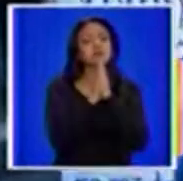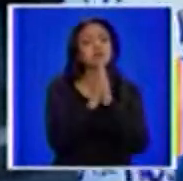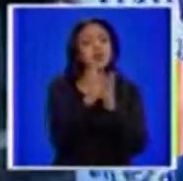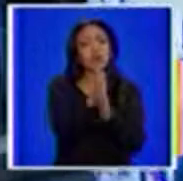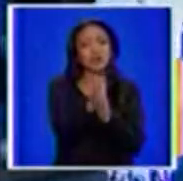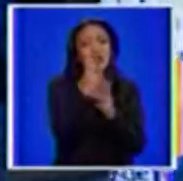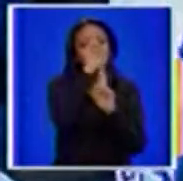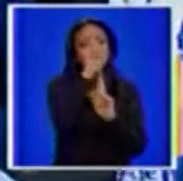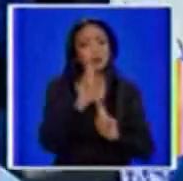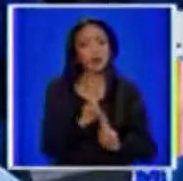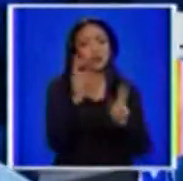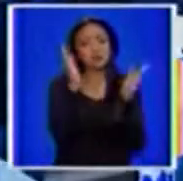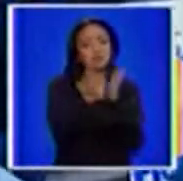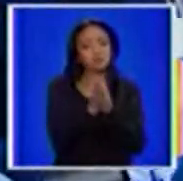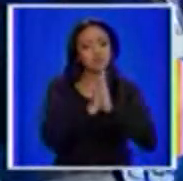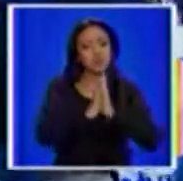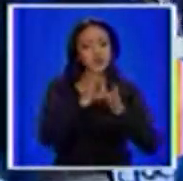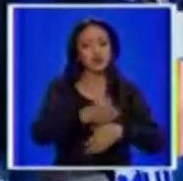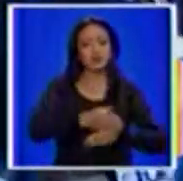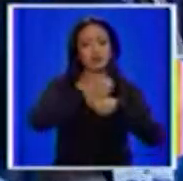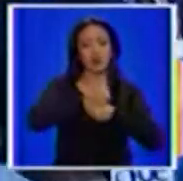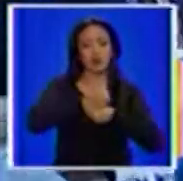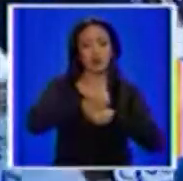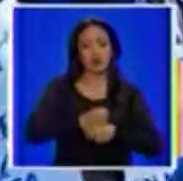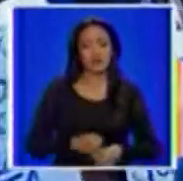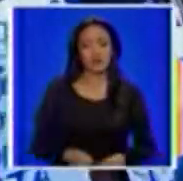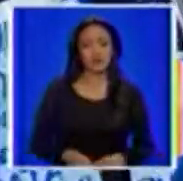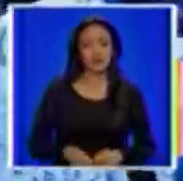seguridad. ¡Mujeres unidas! ¡Luchando por la vida! ¡Mata a las